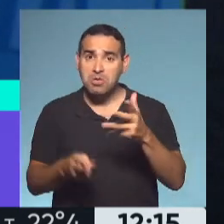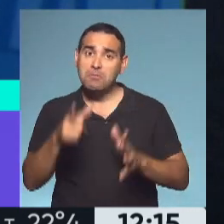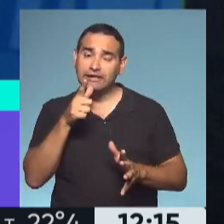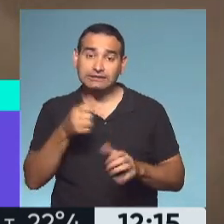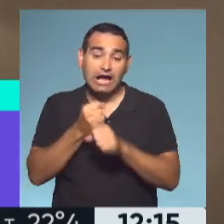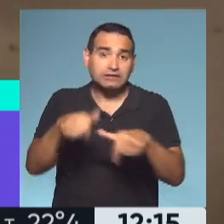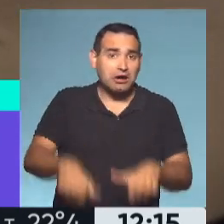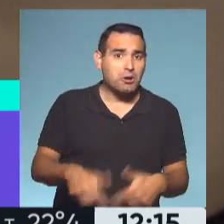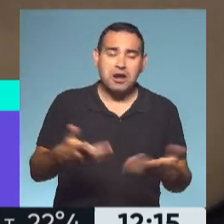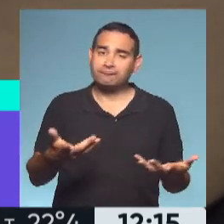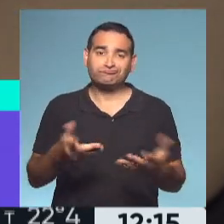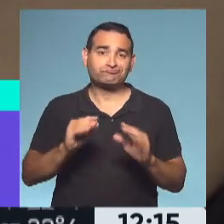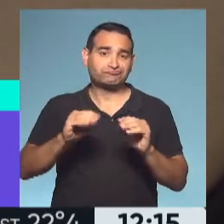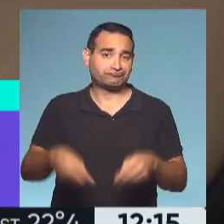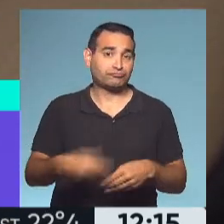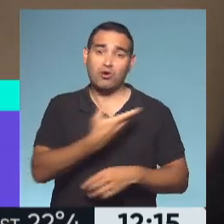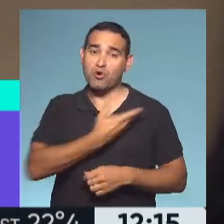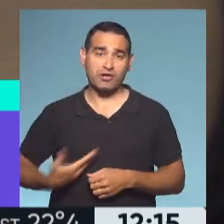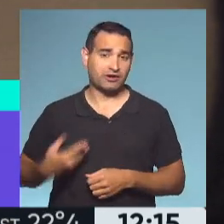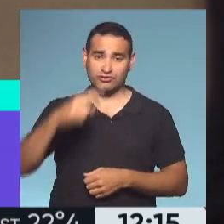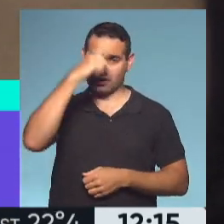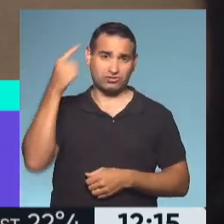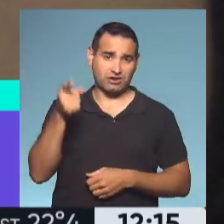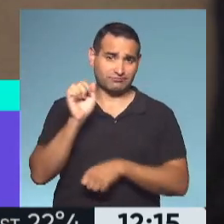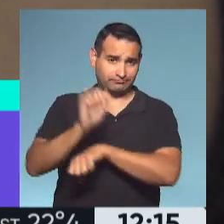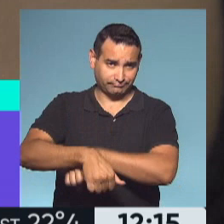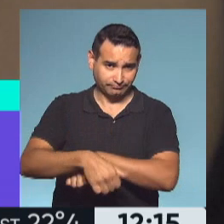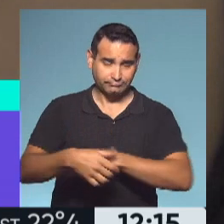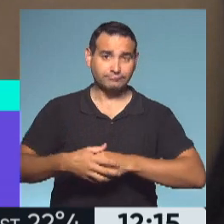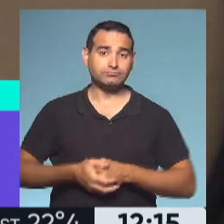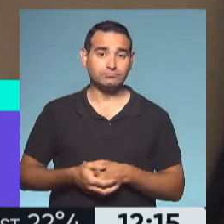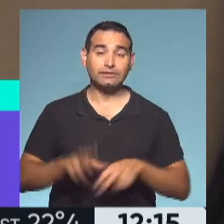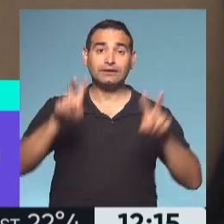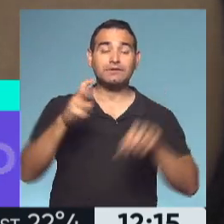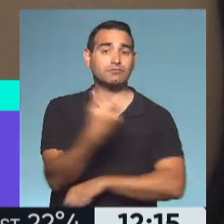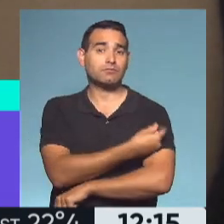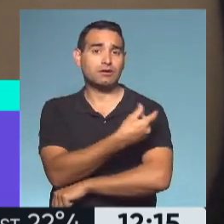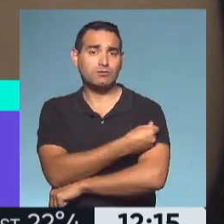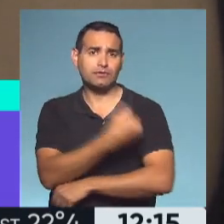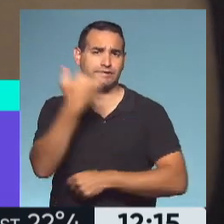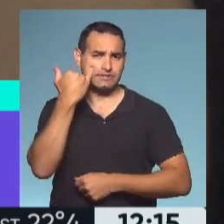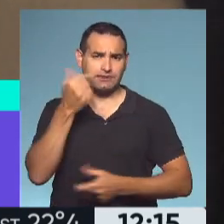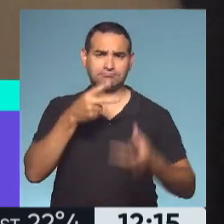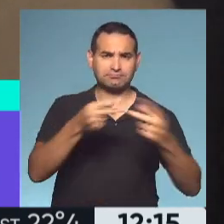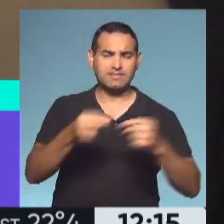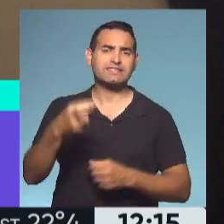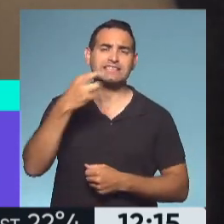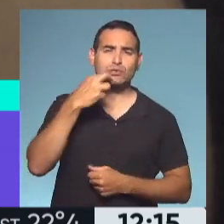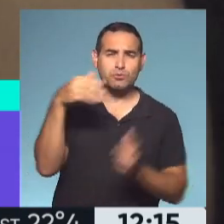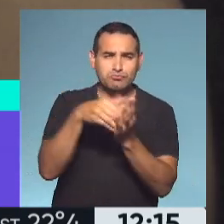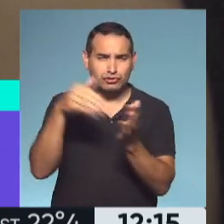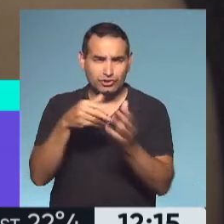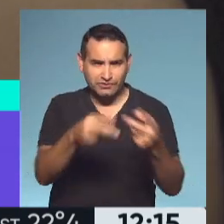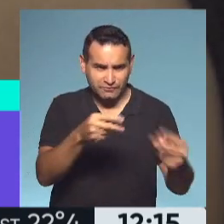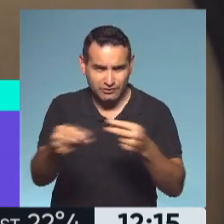hasta ahora no tienen el aval del gobierno central. En cuanto a las vacunas, si bien ya se aplicaron 19 millones